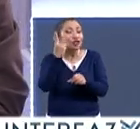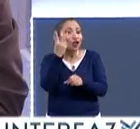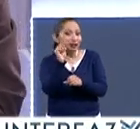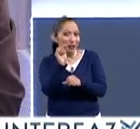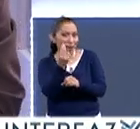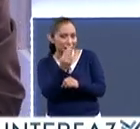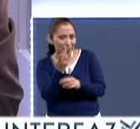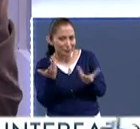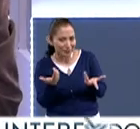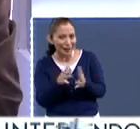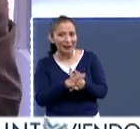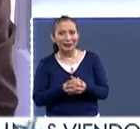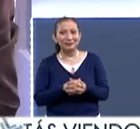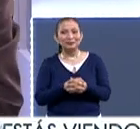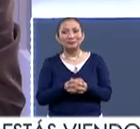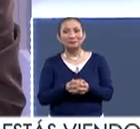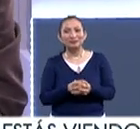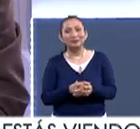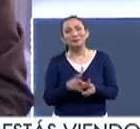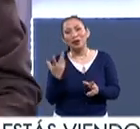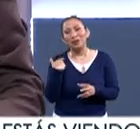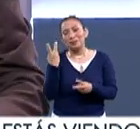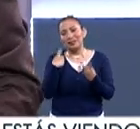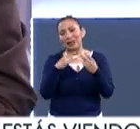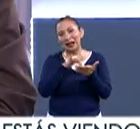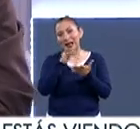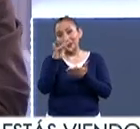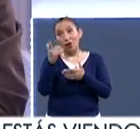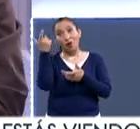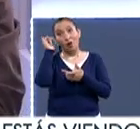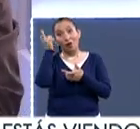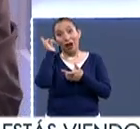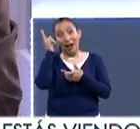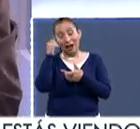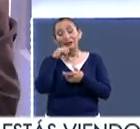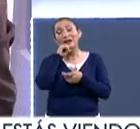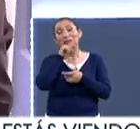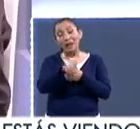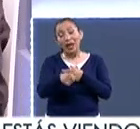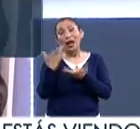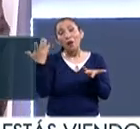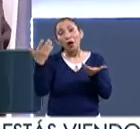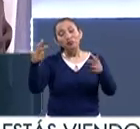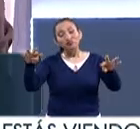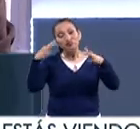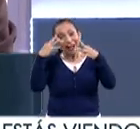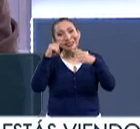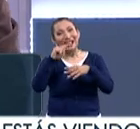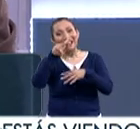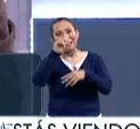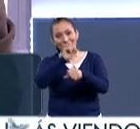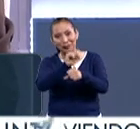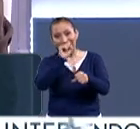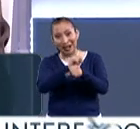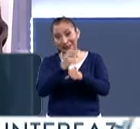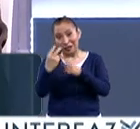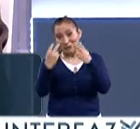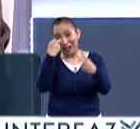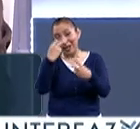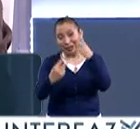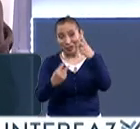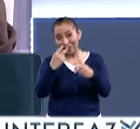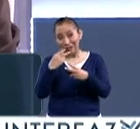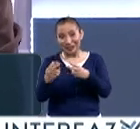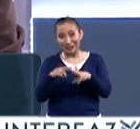2 de noviembre. Gracias por estar aquí. Esperemos que también tengamos público de telesecundaria siguiendo